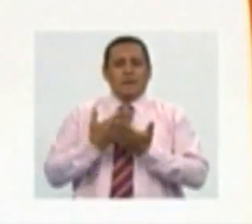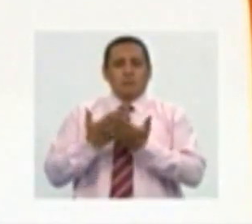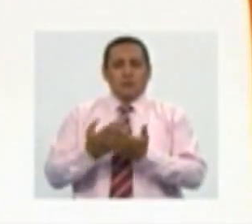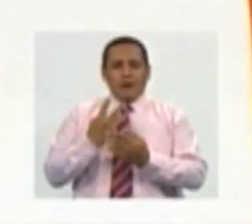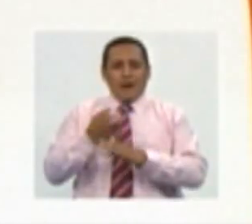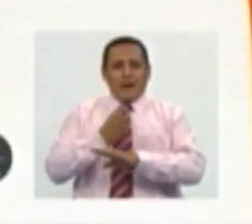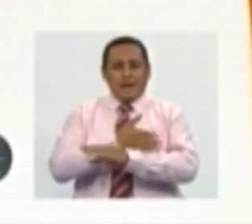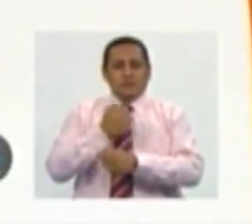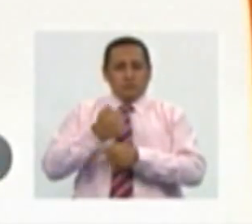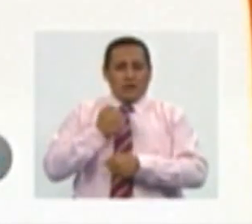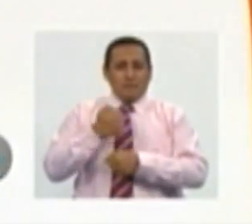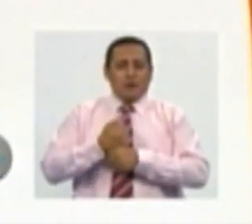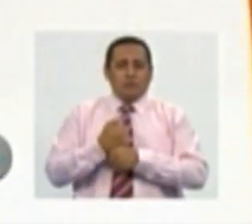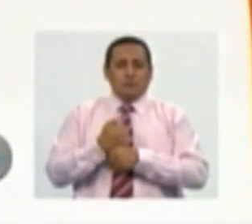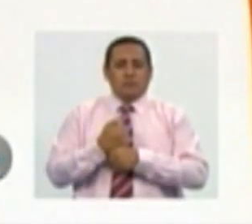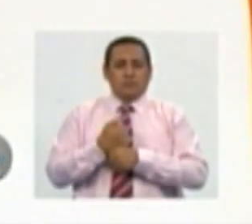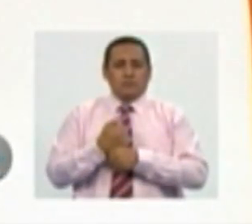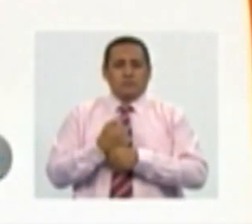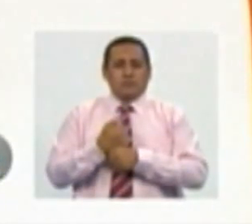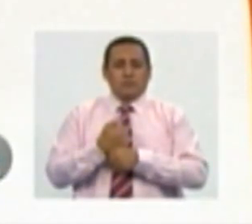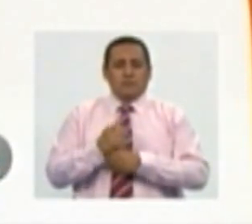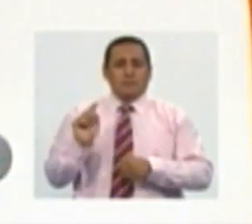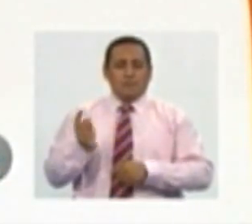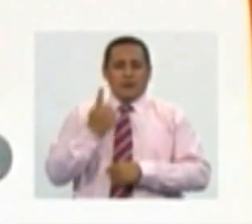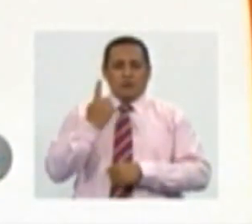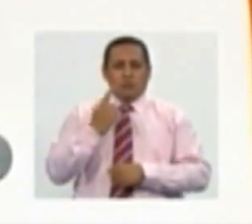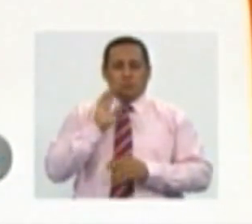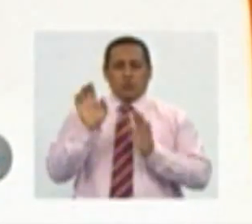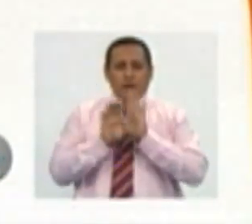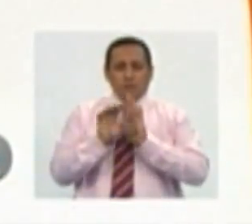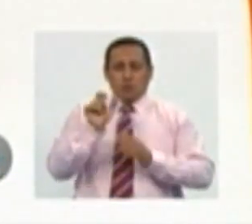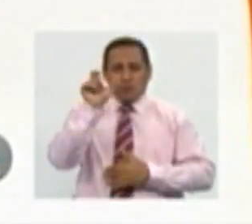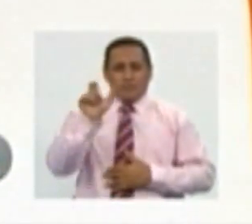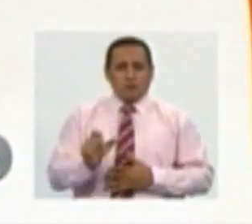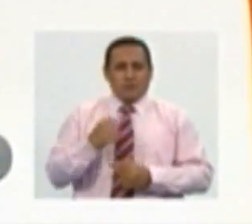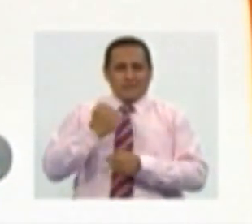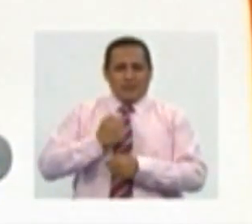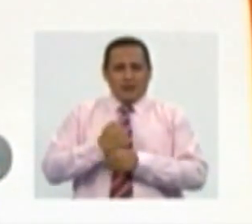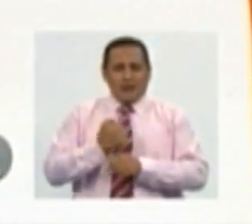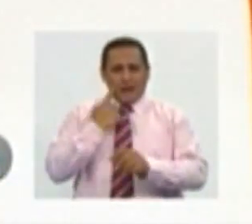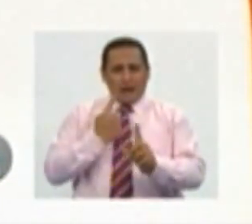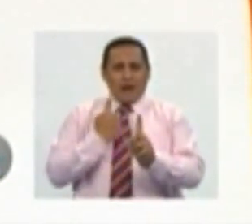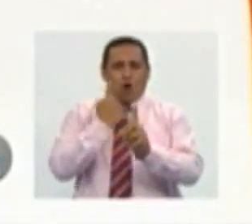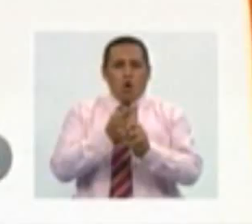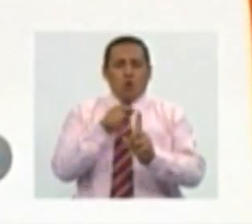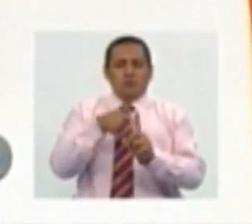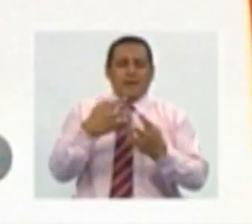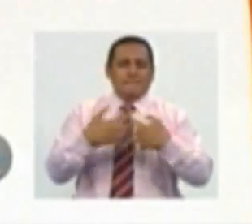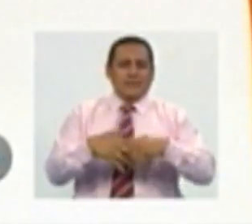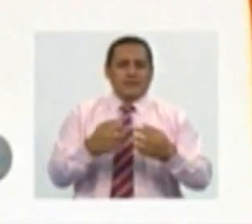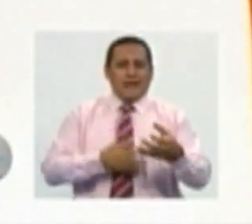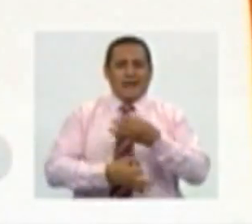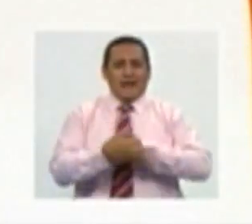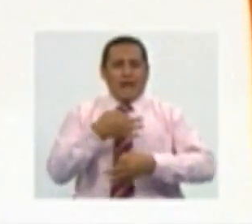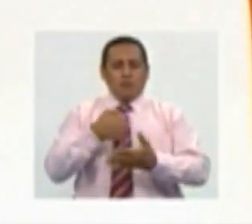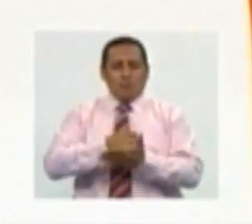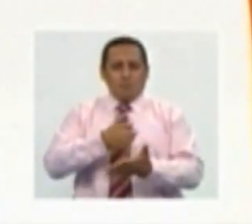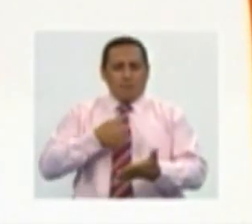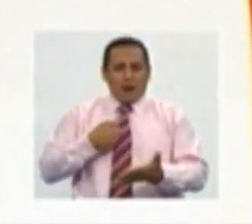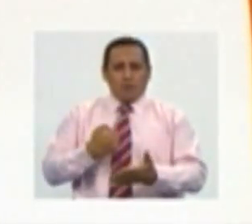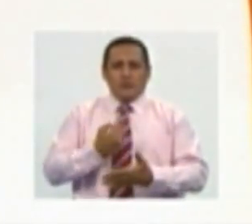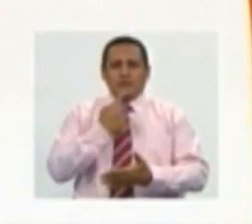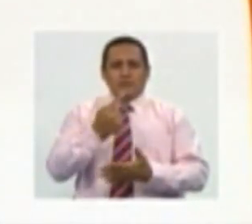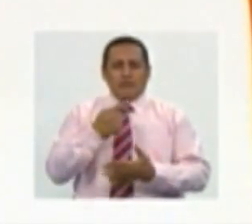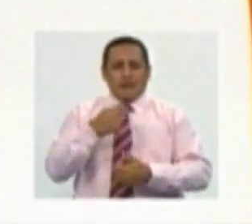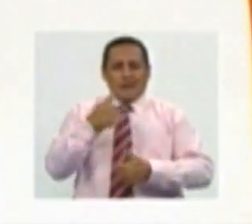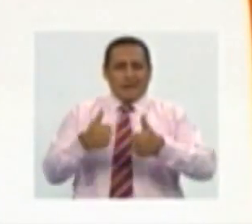simulación de un régimen laboral. O sea, en principio, una persona que trabaja para alguien, recibe a cambio una remuneración